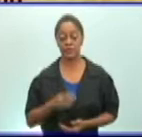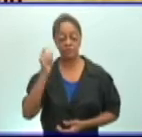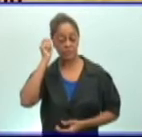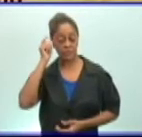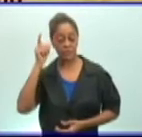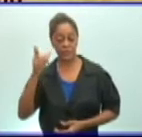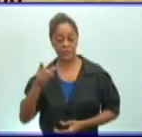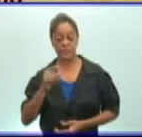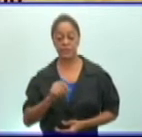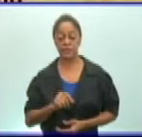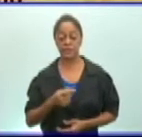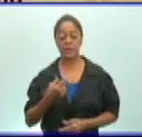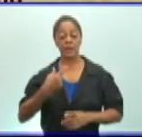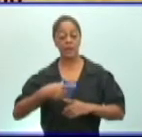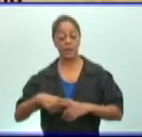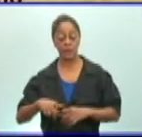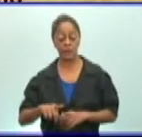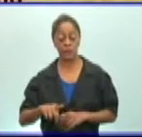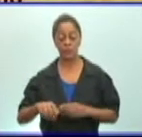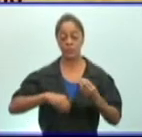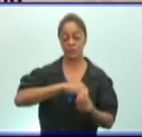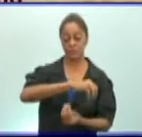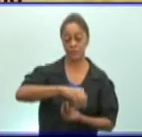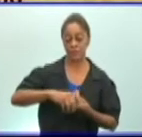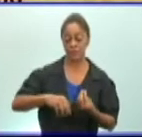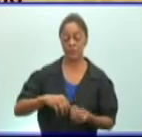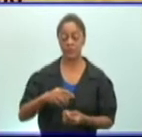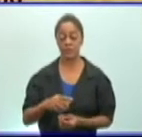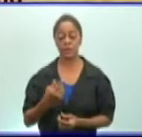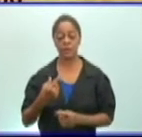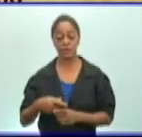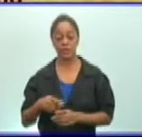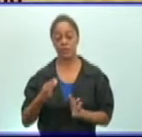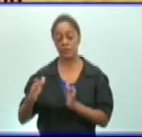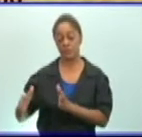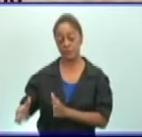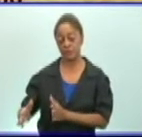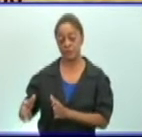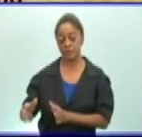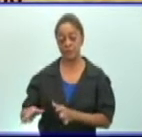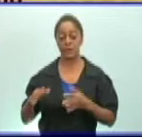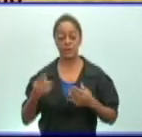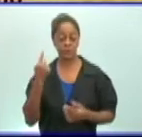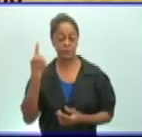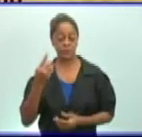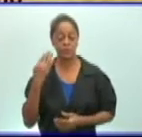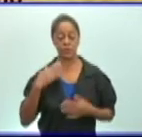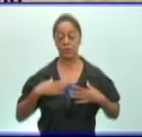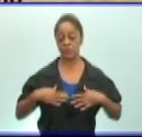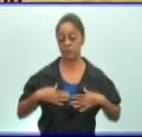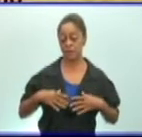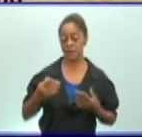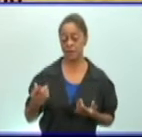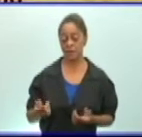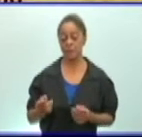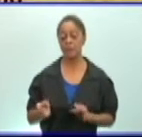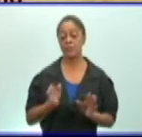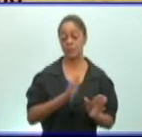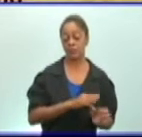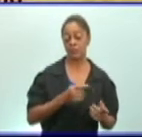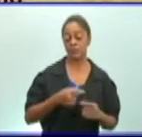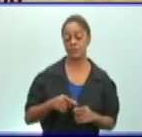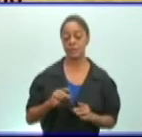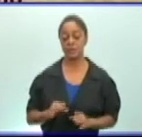va a permitir que al otro año se produzca una rotación de cultivos y la otra zona que ya estuvo durante un año en uso, pues descanse, y entonces la